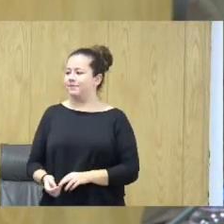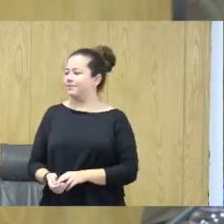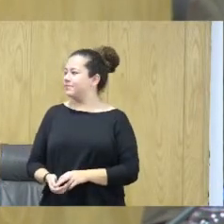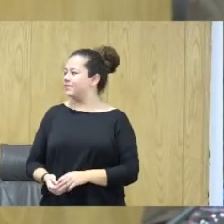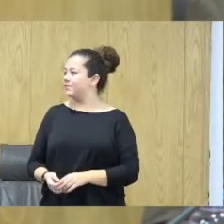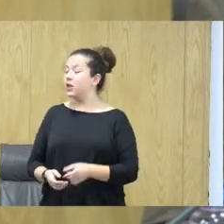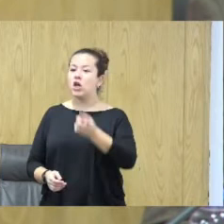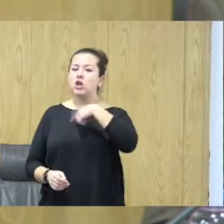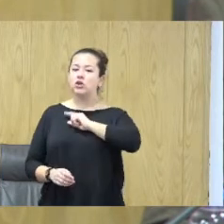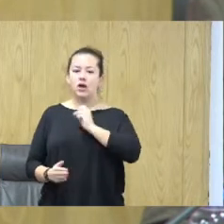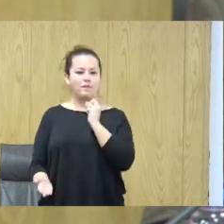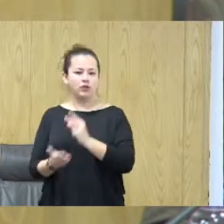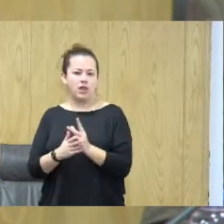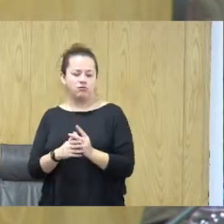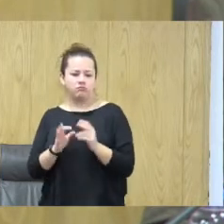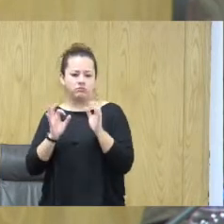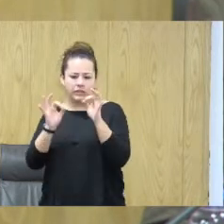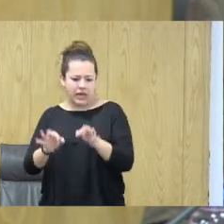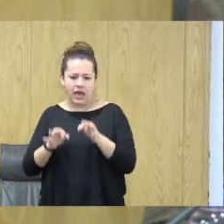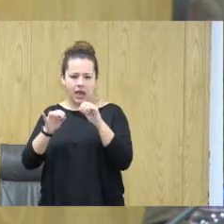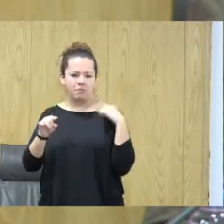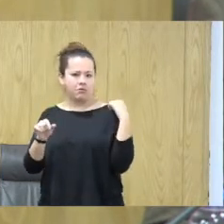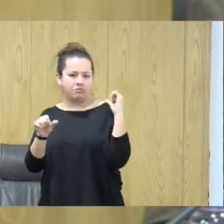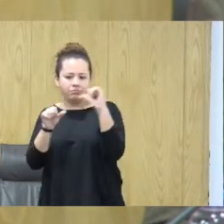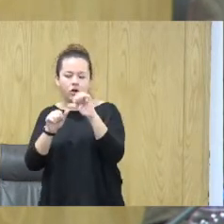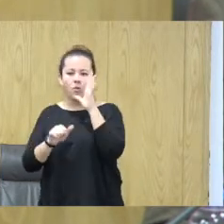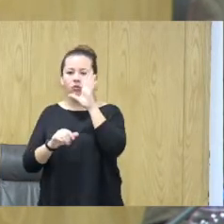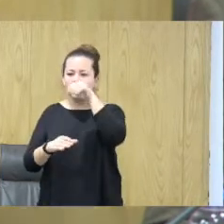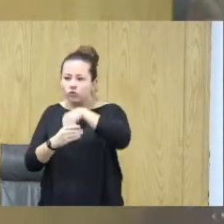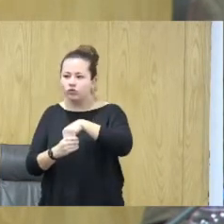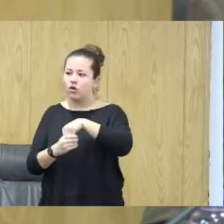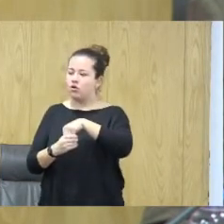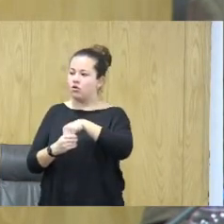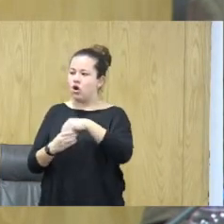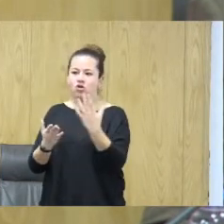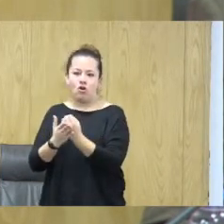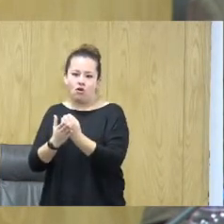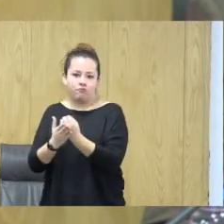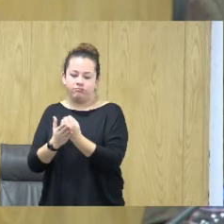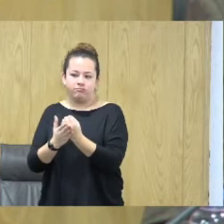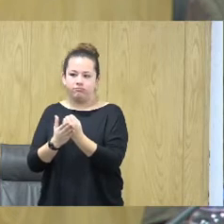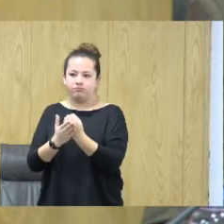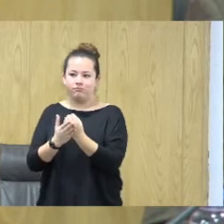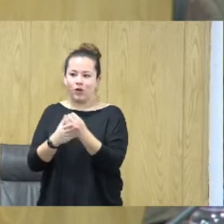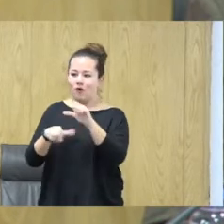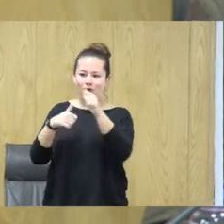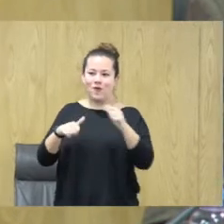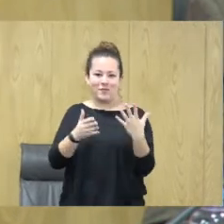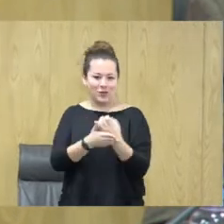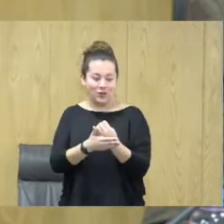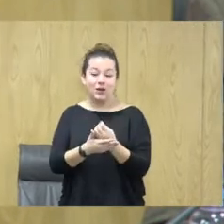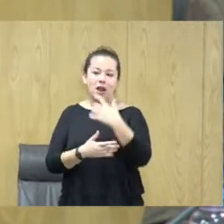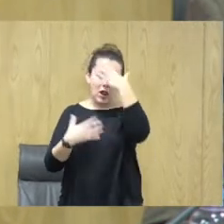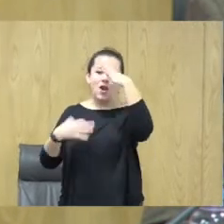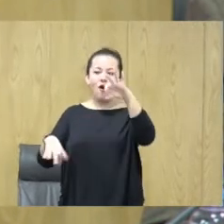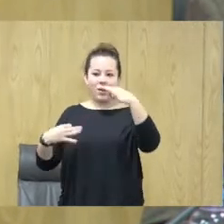Hemos apostado siempre, siempre por la inclusión en todas sus formas y,